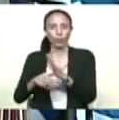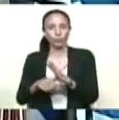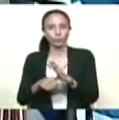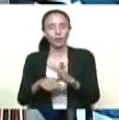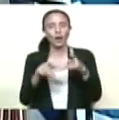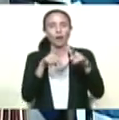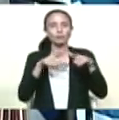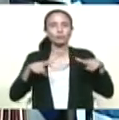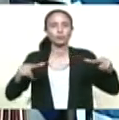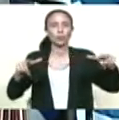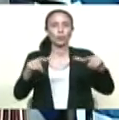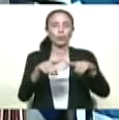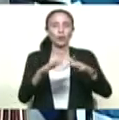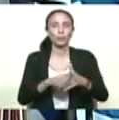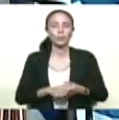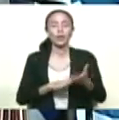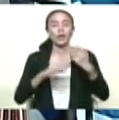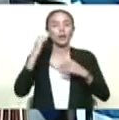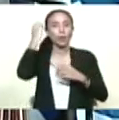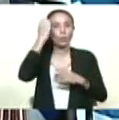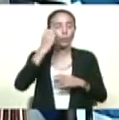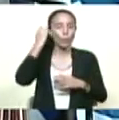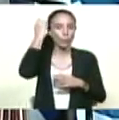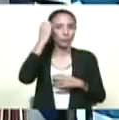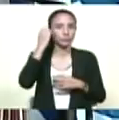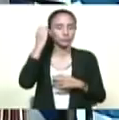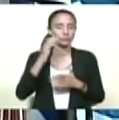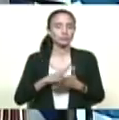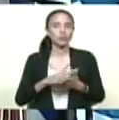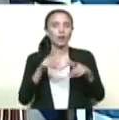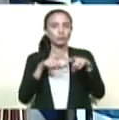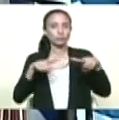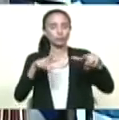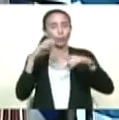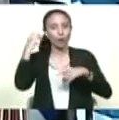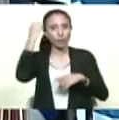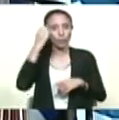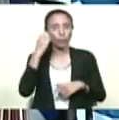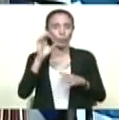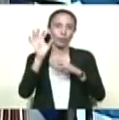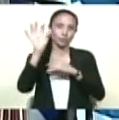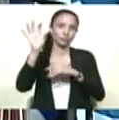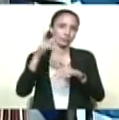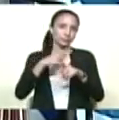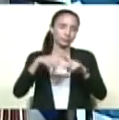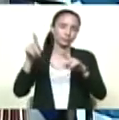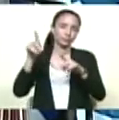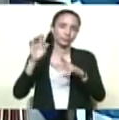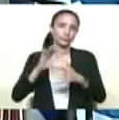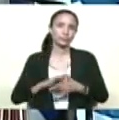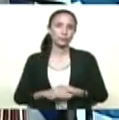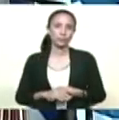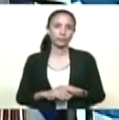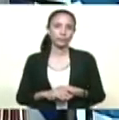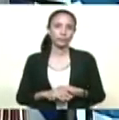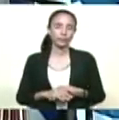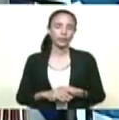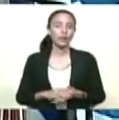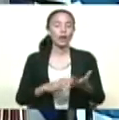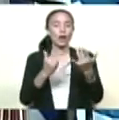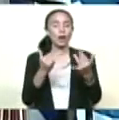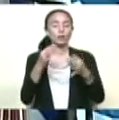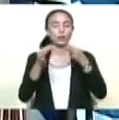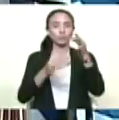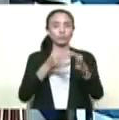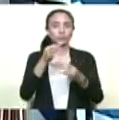se encuentra en viena europa los delitos que hemos aquí advertido son peculado